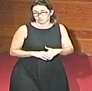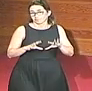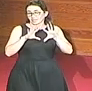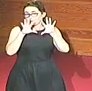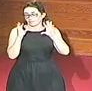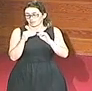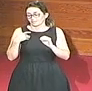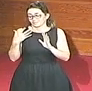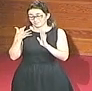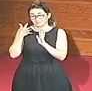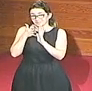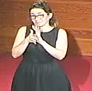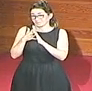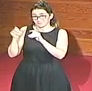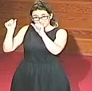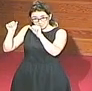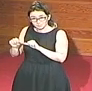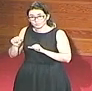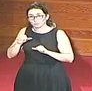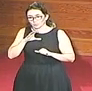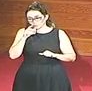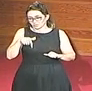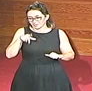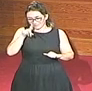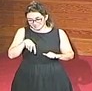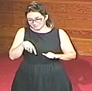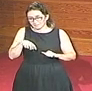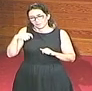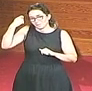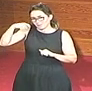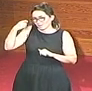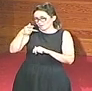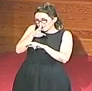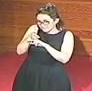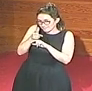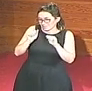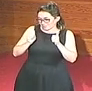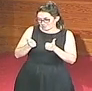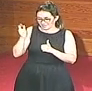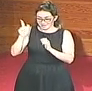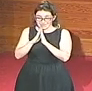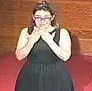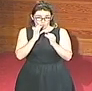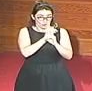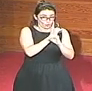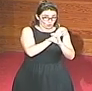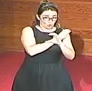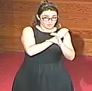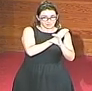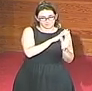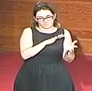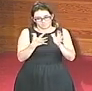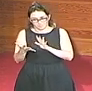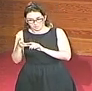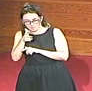porque este mes empieza el rodaje de la película. De Algas Verdes, La historia prohibida, es decir, que colea desde los años